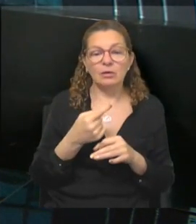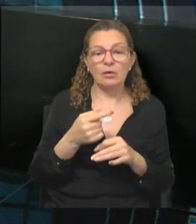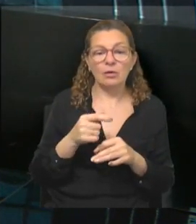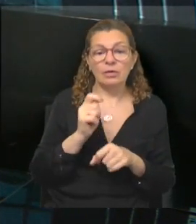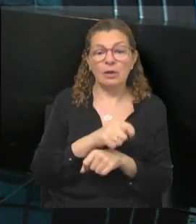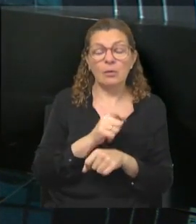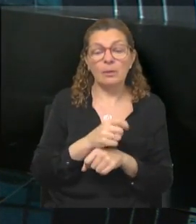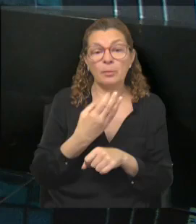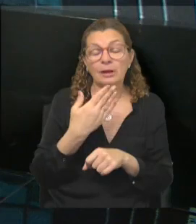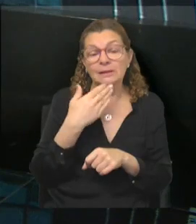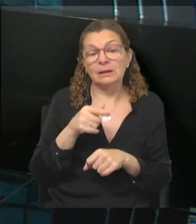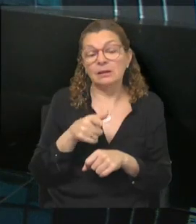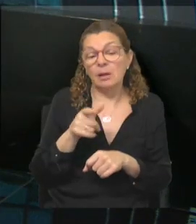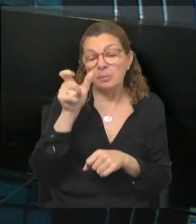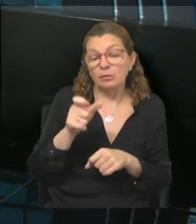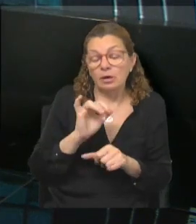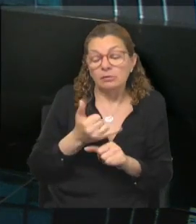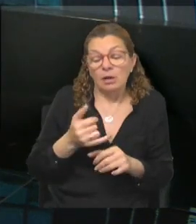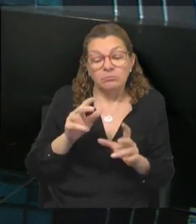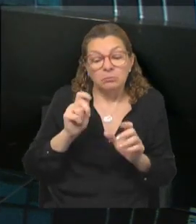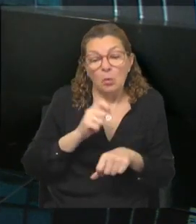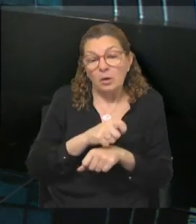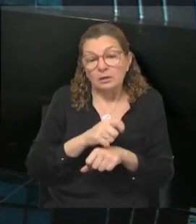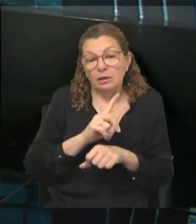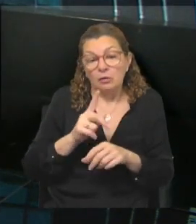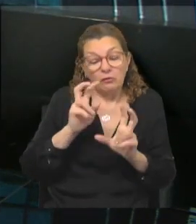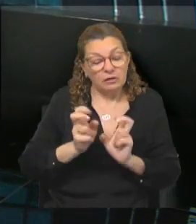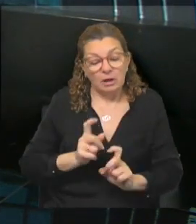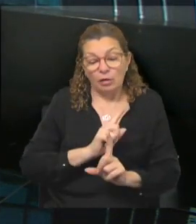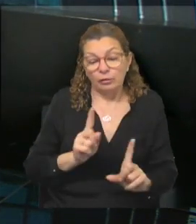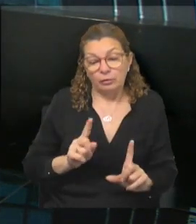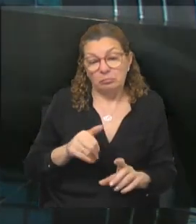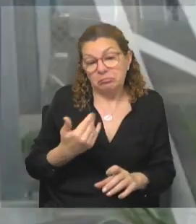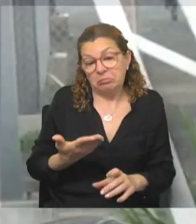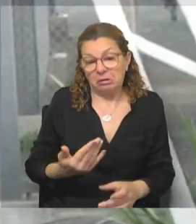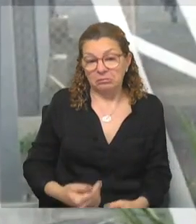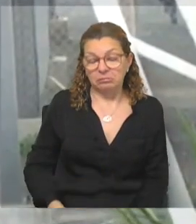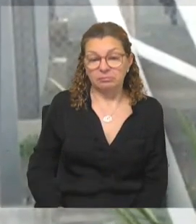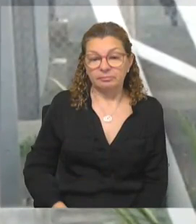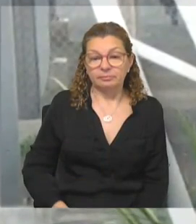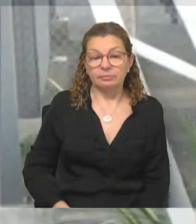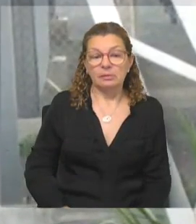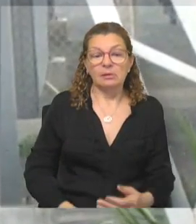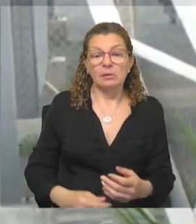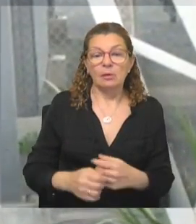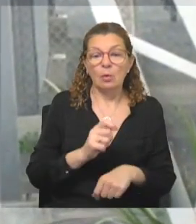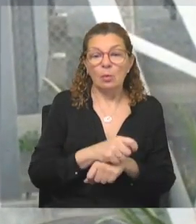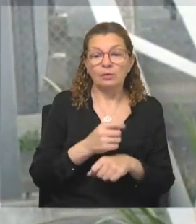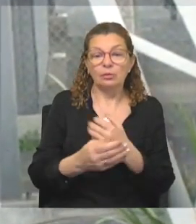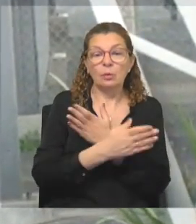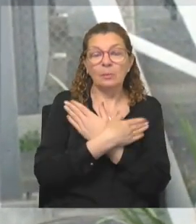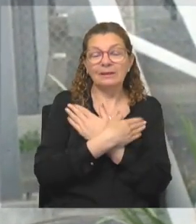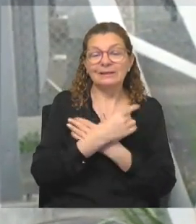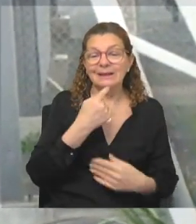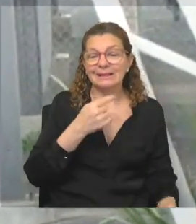juez porque entiende que su cliente ya fue penado y no está siendo investigado el juez suplente ruben echeverry definió que el